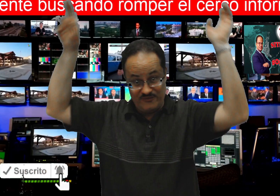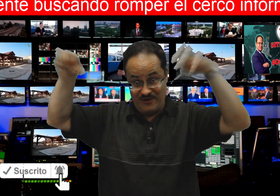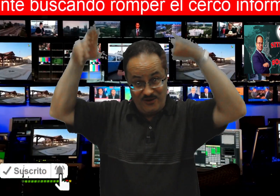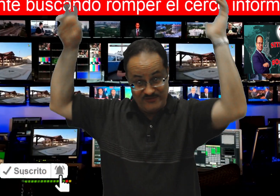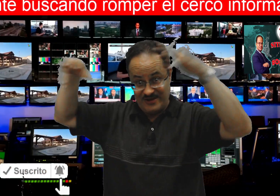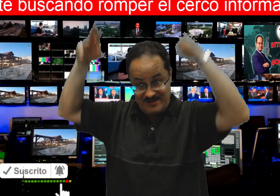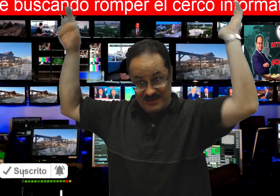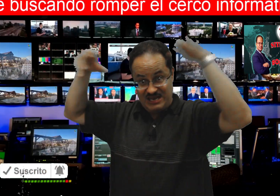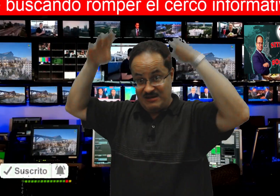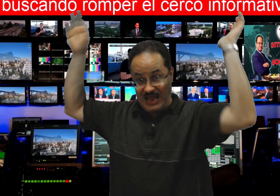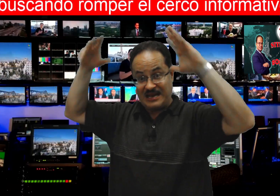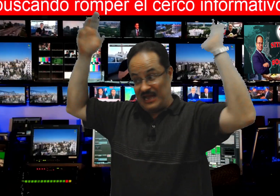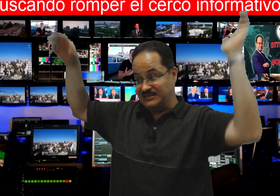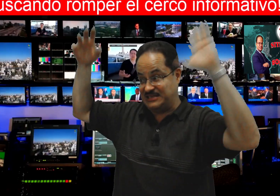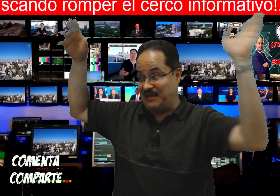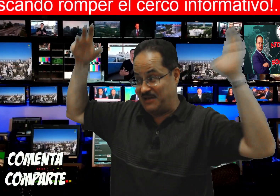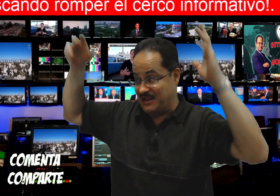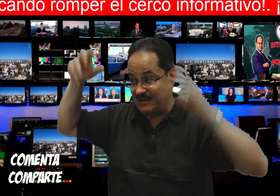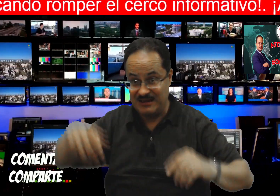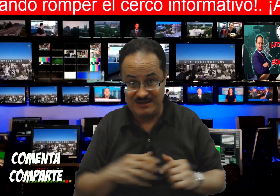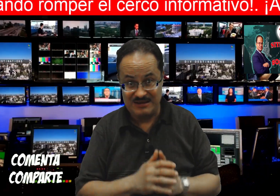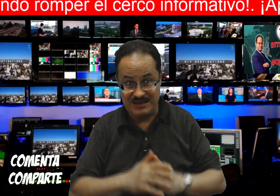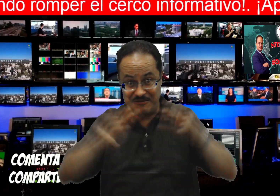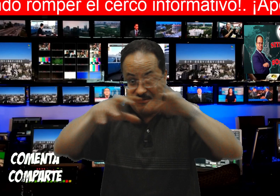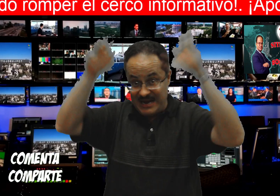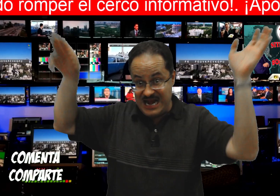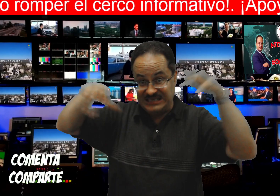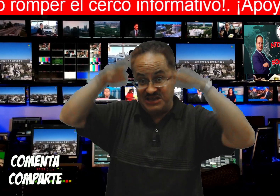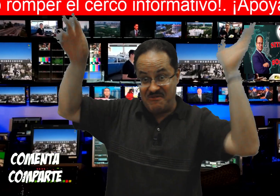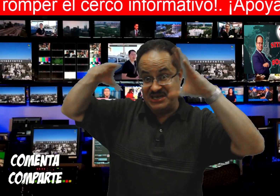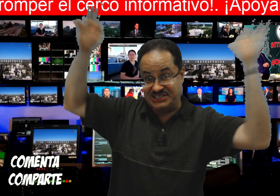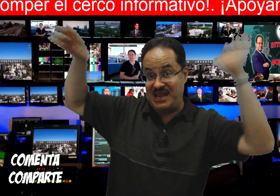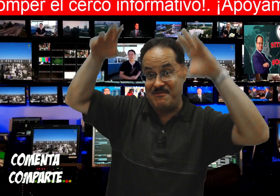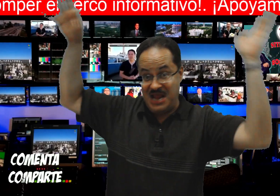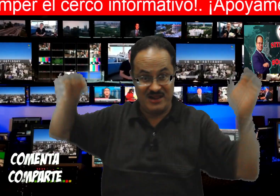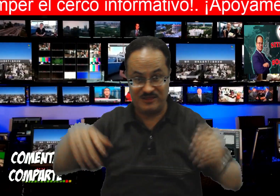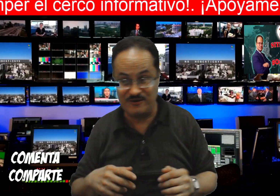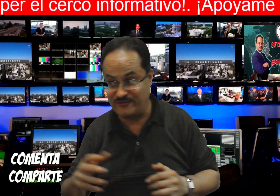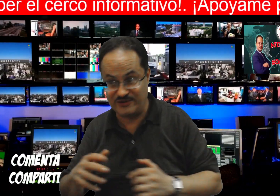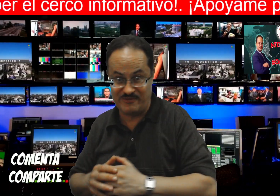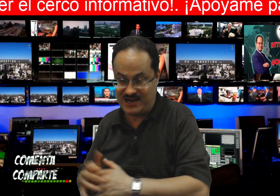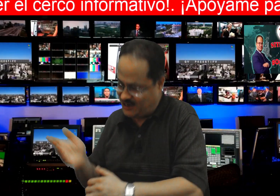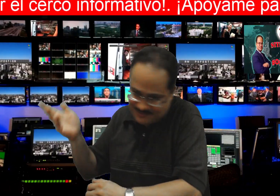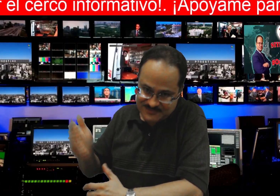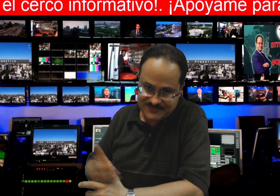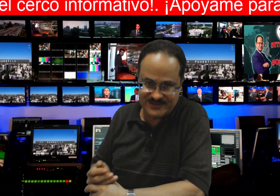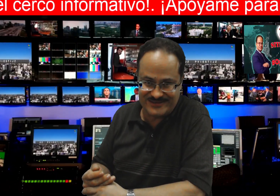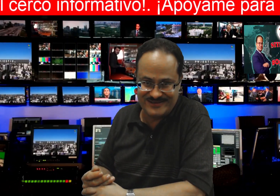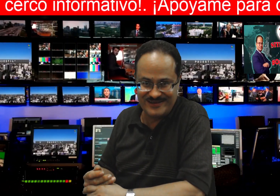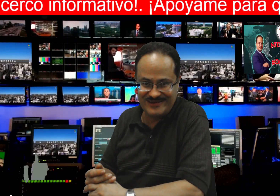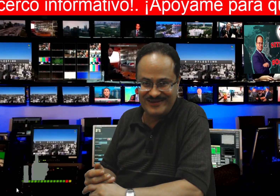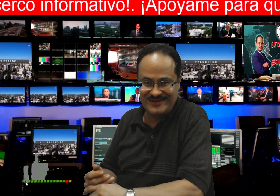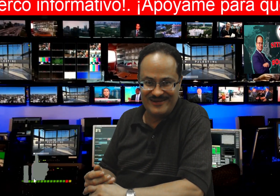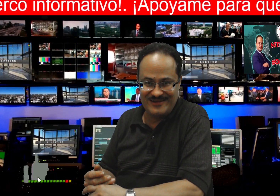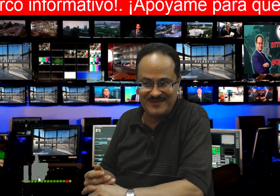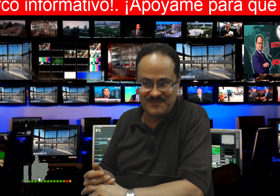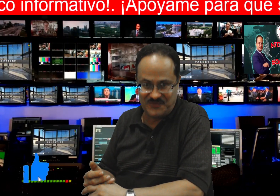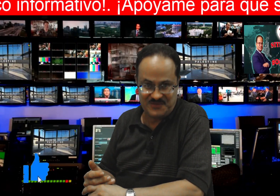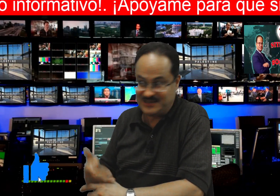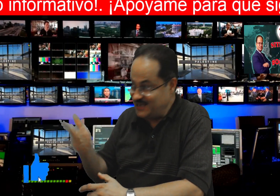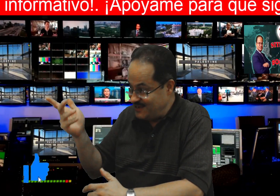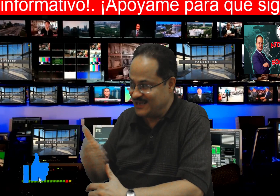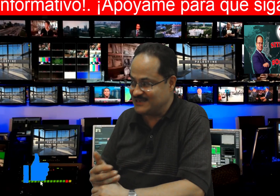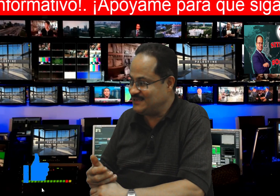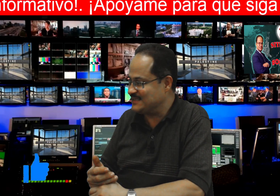lo inalcanzable ya no hay manera as reversible El Triunfo de morena